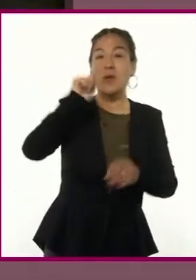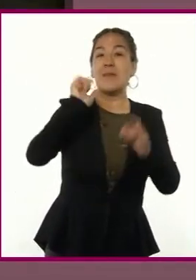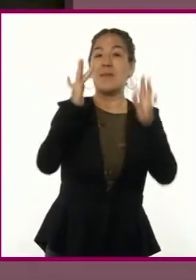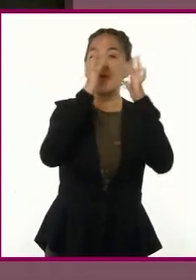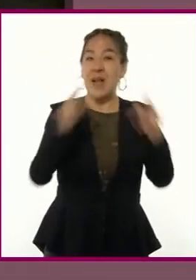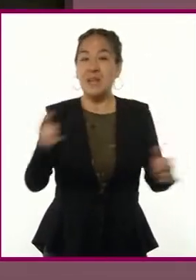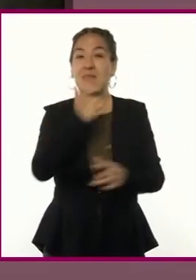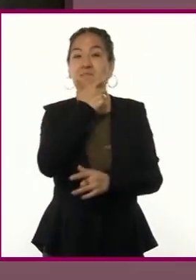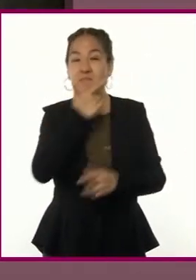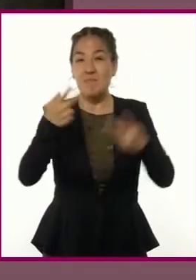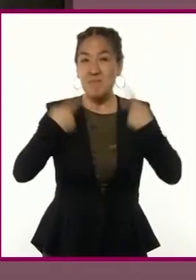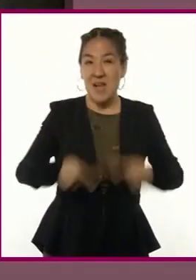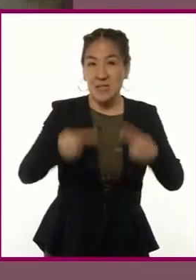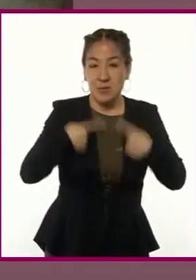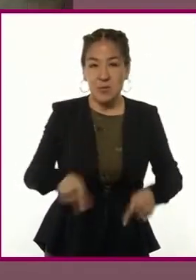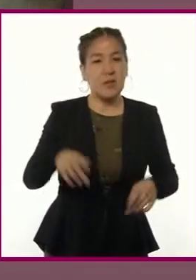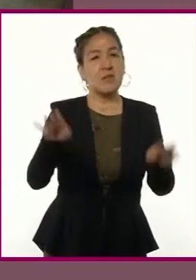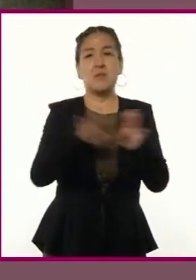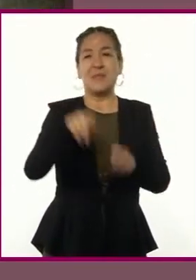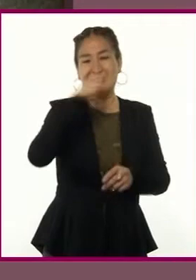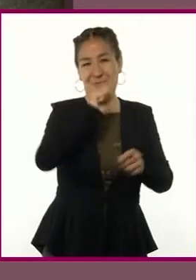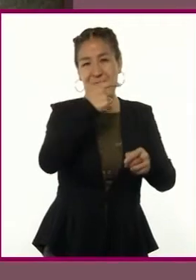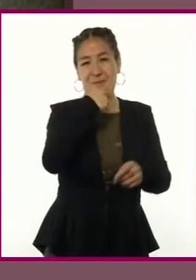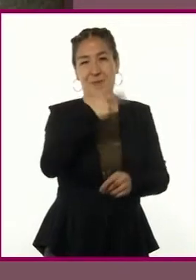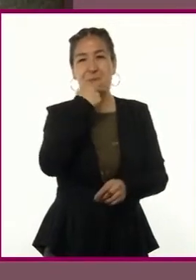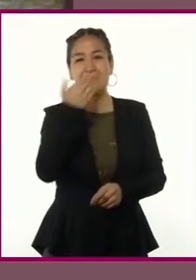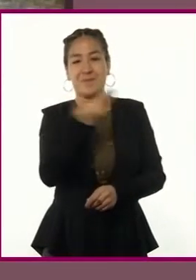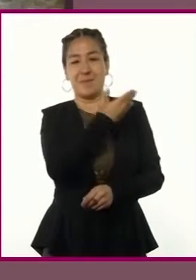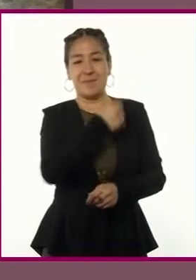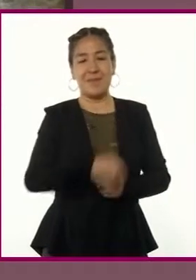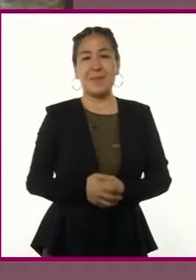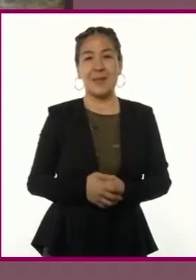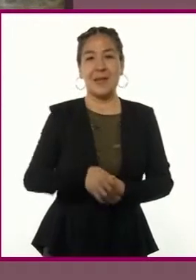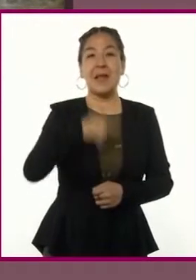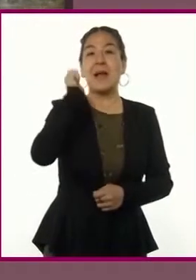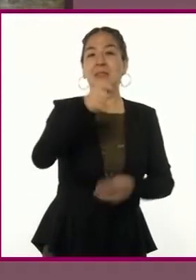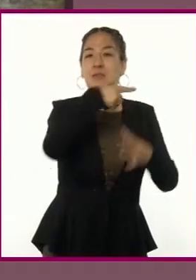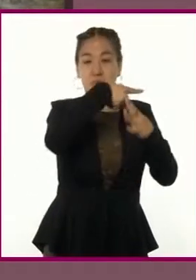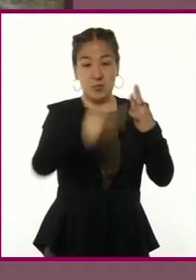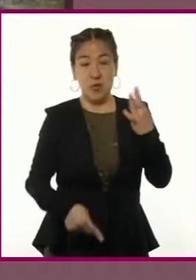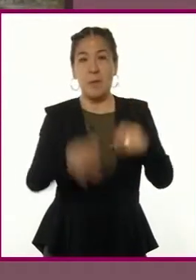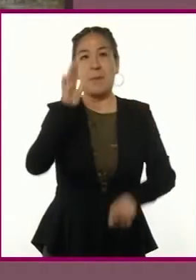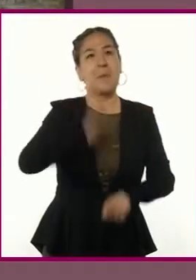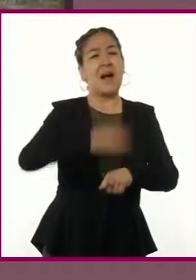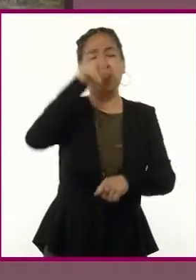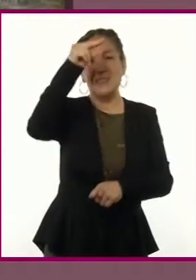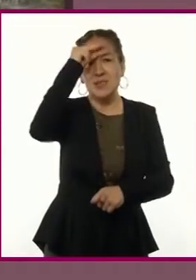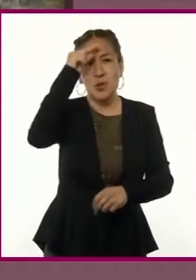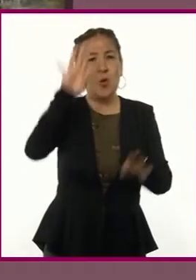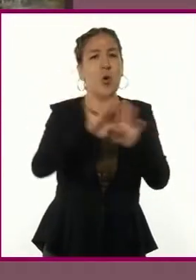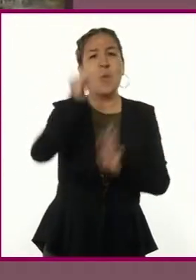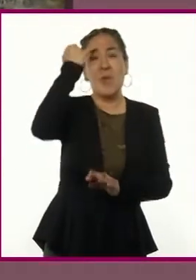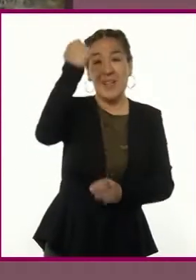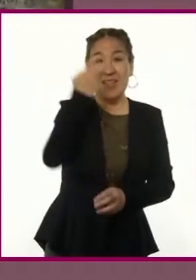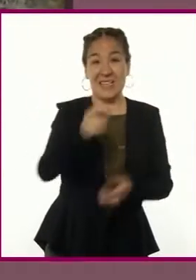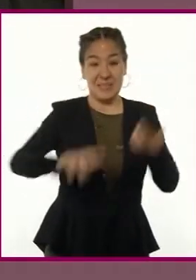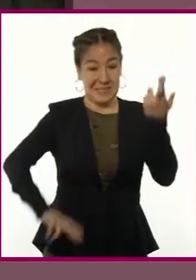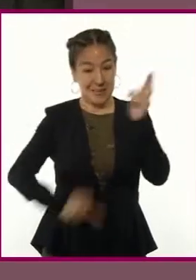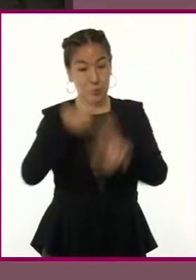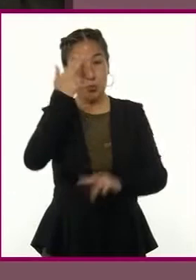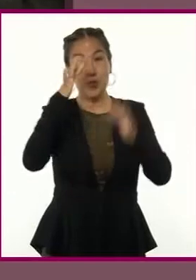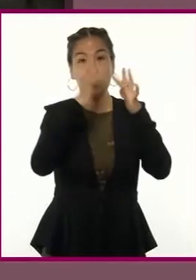Los nombres de Voltaire, Rousseau, Diderot y Montesquieu, que fueron parte sustancial de la ideología de la Revolución